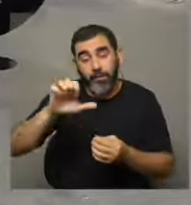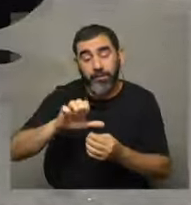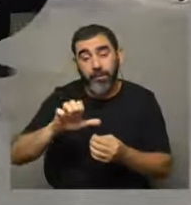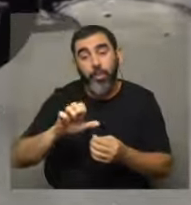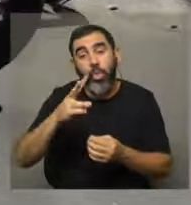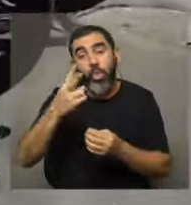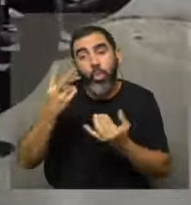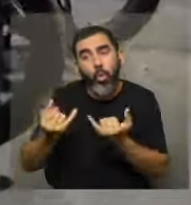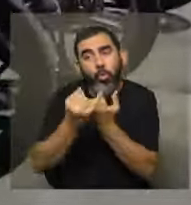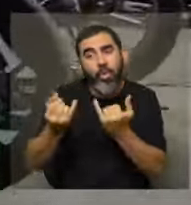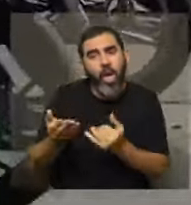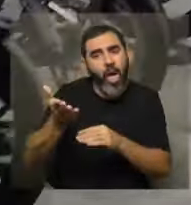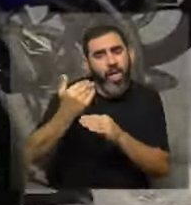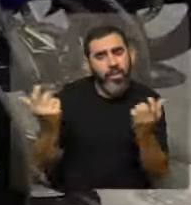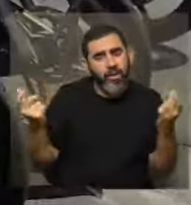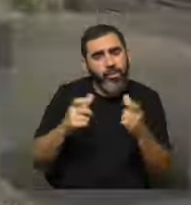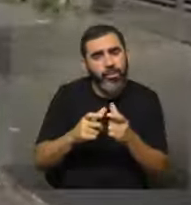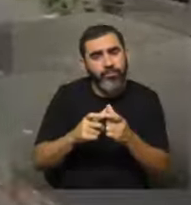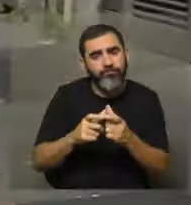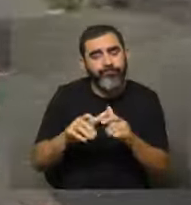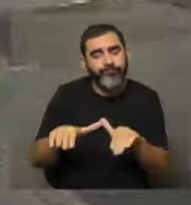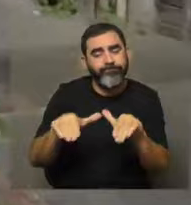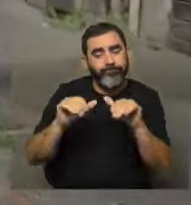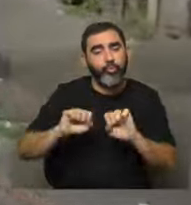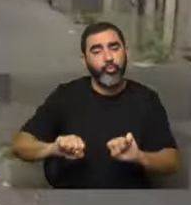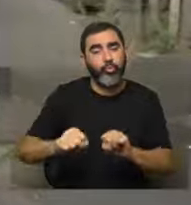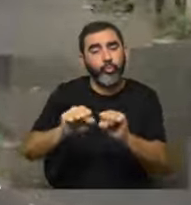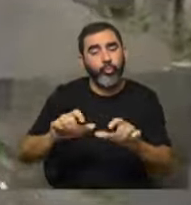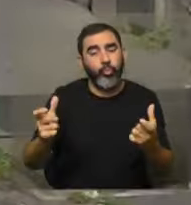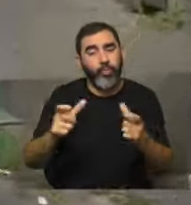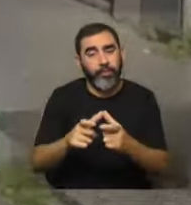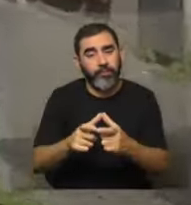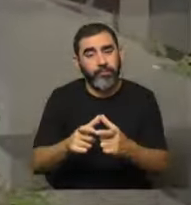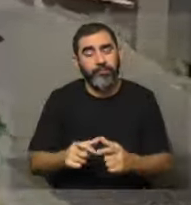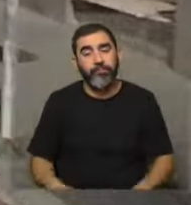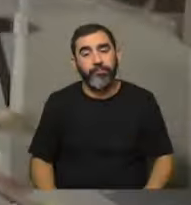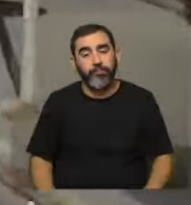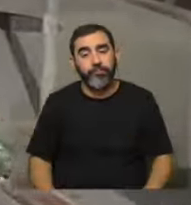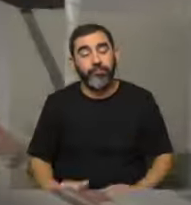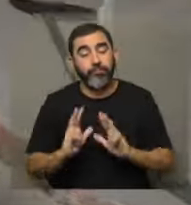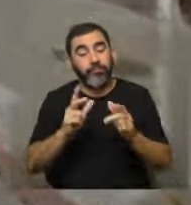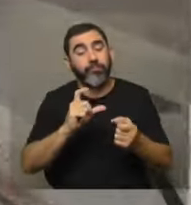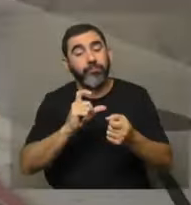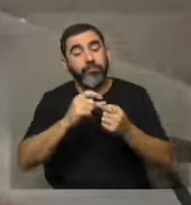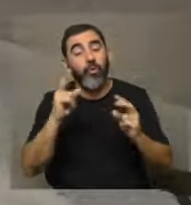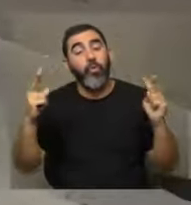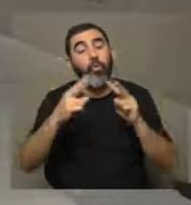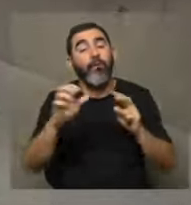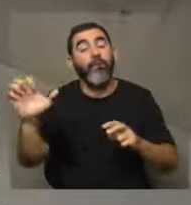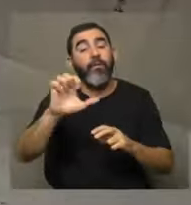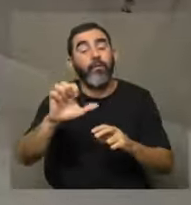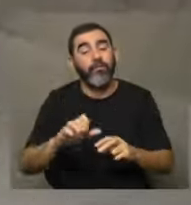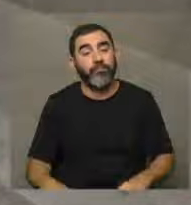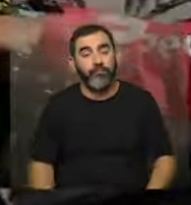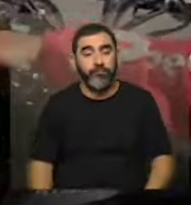empresa nos dice que sí dos días antes la fecha la suspende la reunión y lo que le plantea al organización sindicales nos vemos en Enero